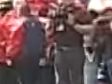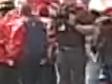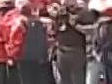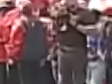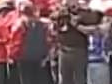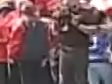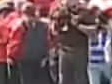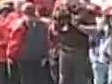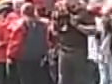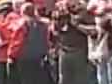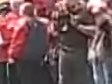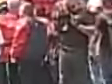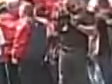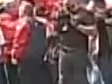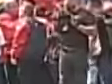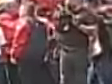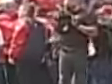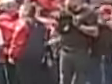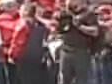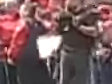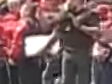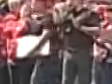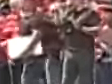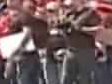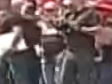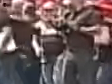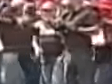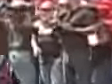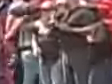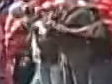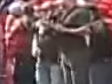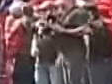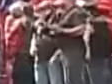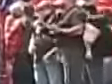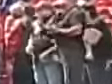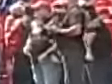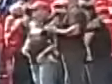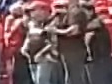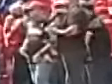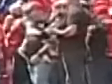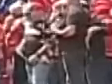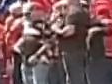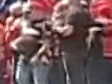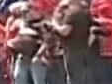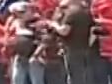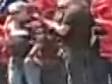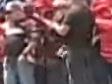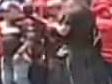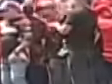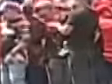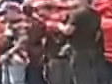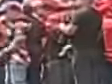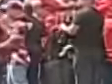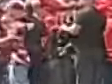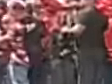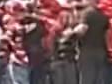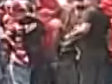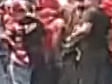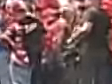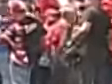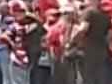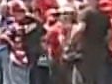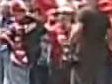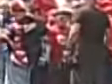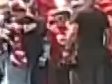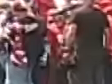del imperialismo. En la década de los 90 subrayaba el presidente Nicolás Maduro para tributar a aquella gran causa de